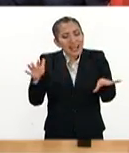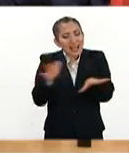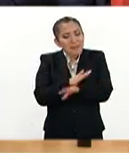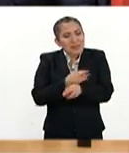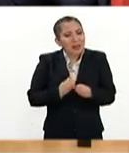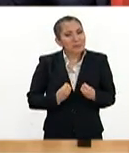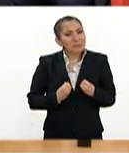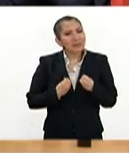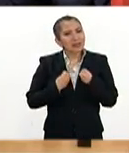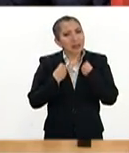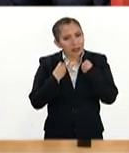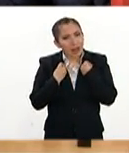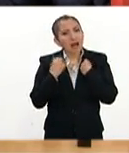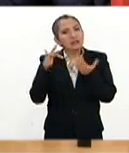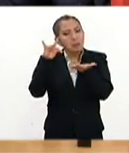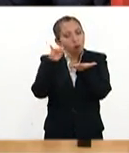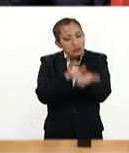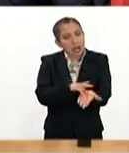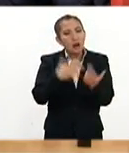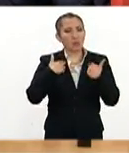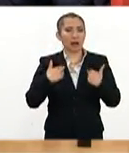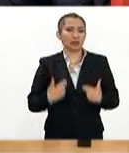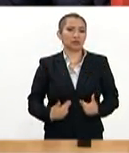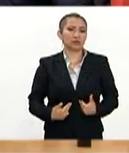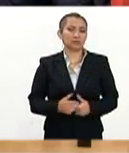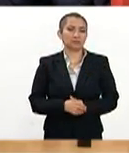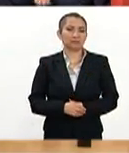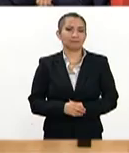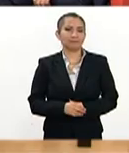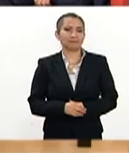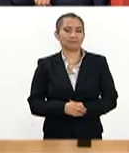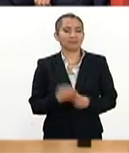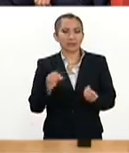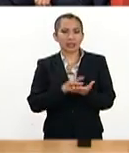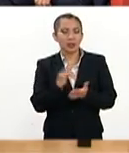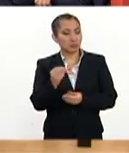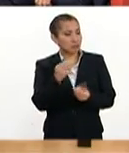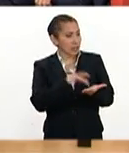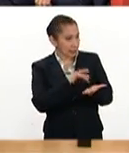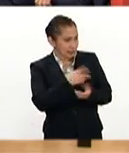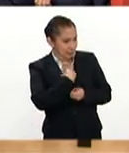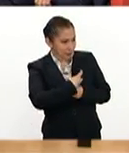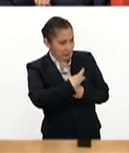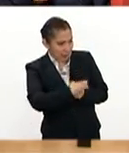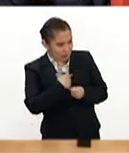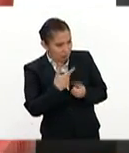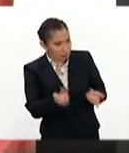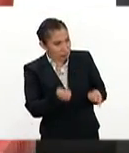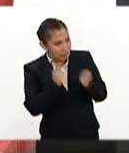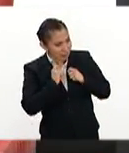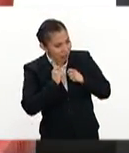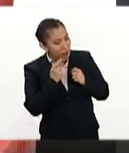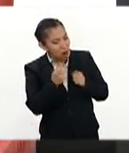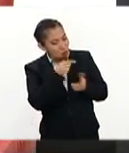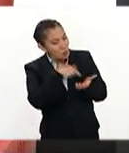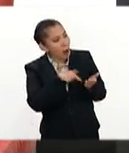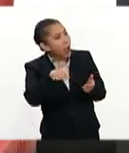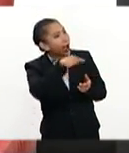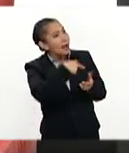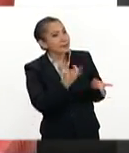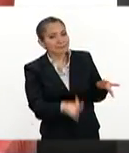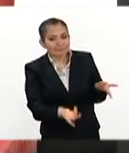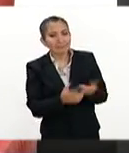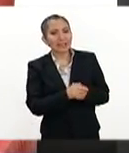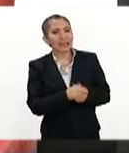en nuestra vida y apoyarnos como seres humanos. Muchas gracias por estar aquí. Muchísimas gracias por la invitación, por darme este espacio, Pati y